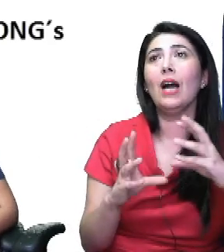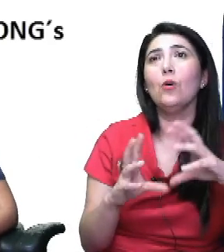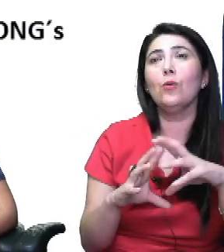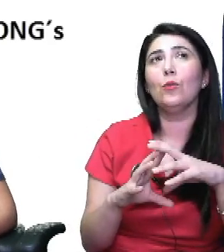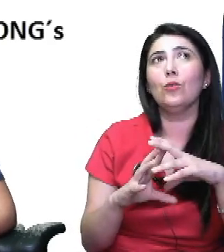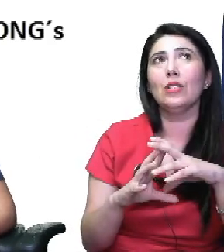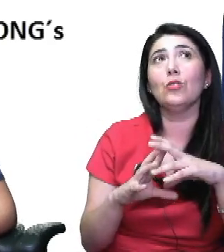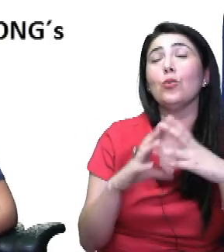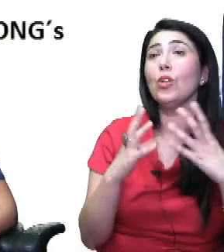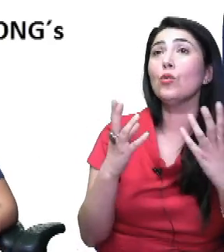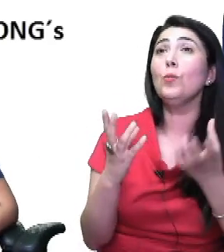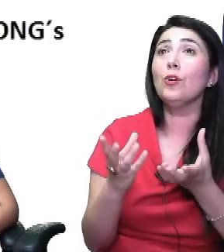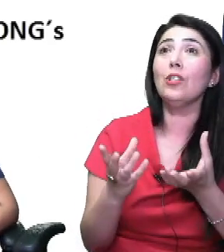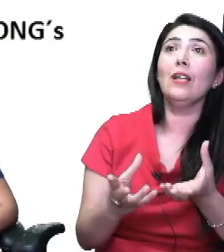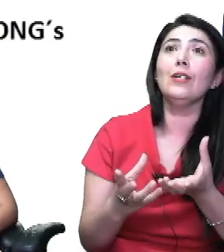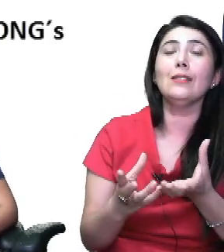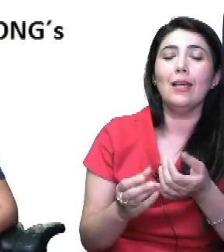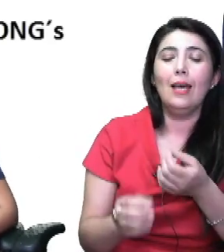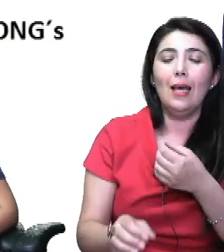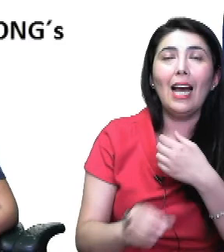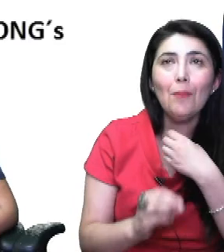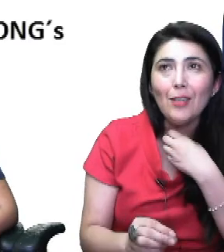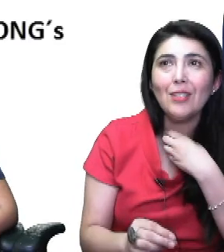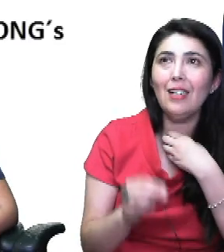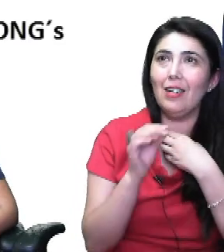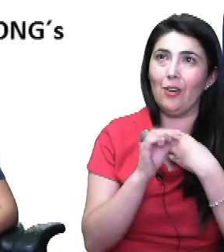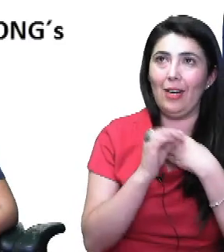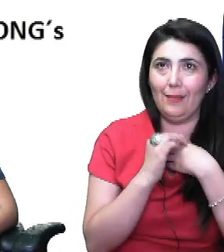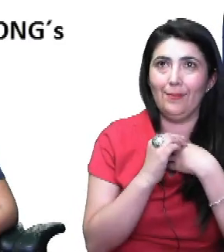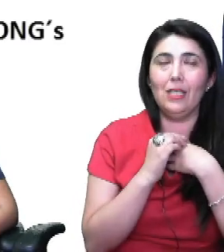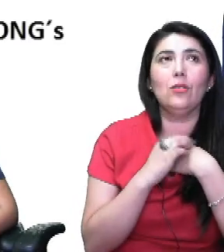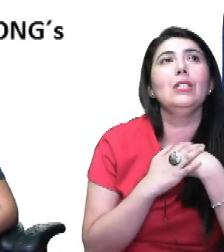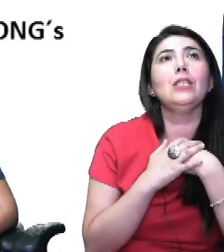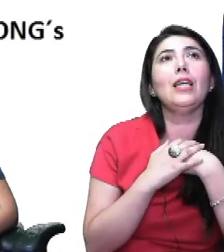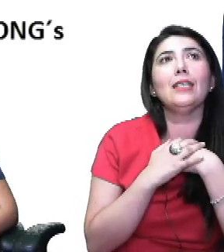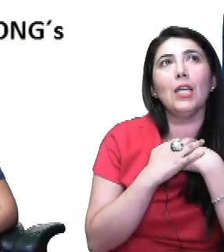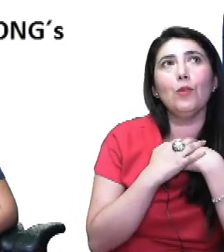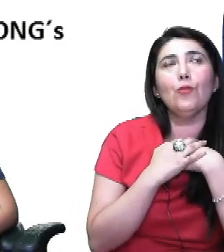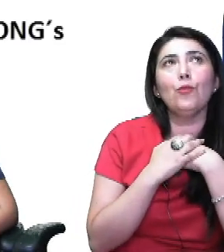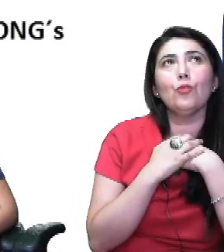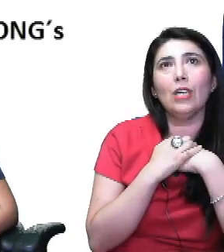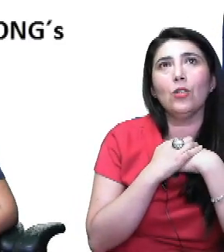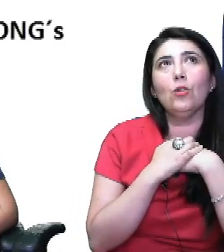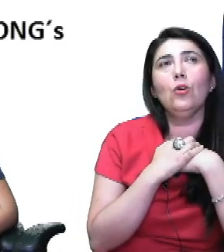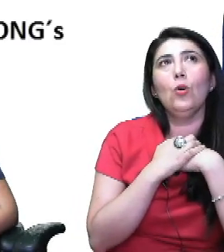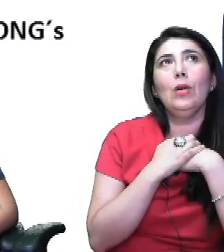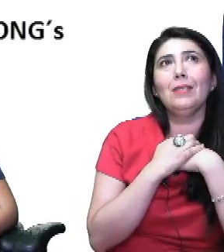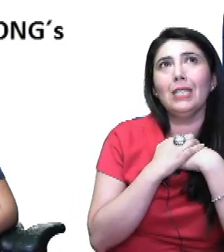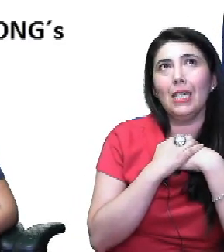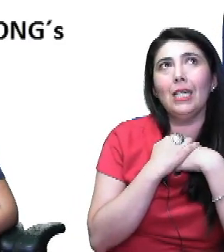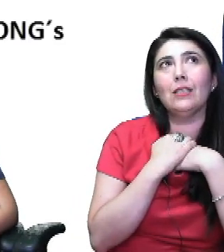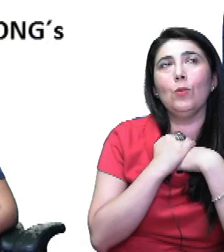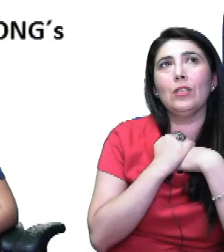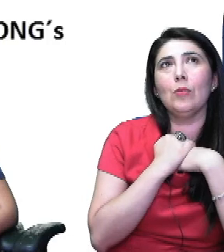comprometido a constituir estos grupos coordinadores, al menos en el nivel regional, ¿cierto? En Chile ya tenemos funcionando una